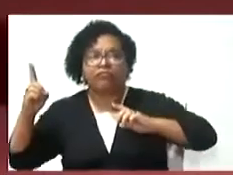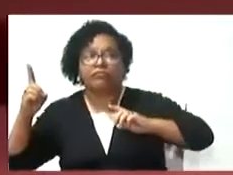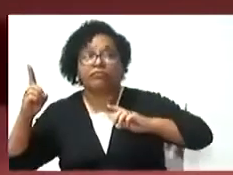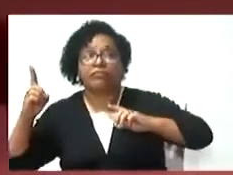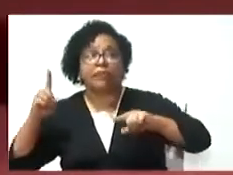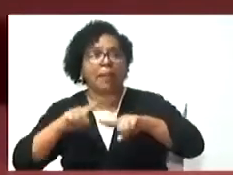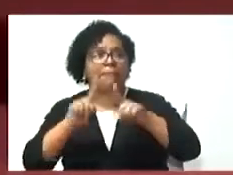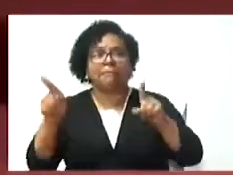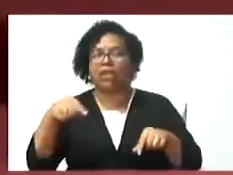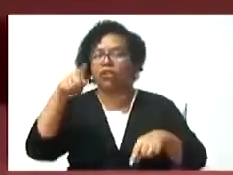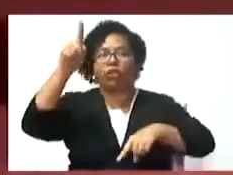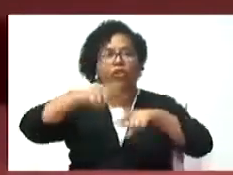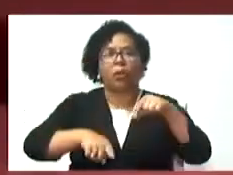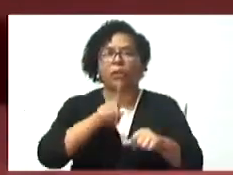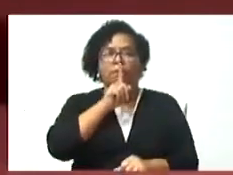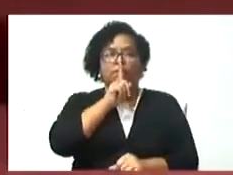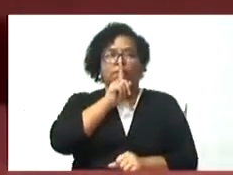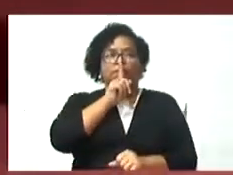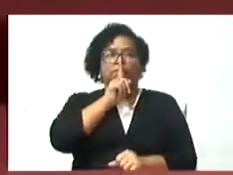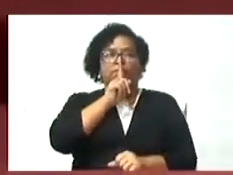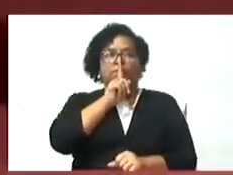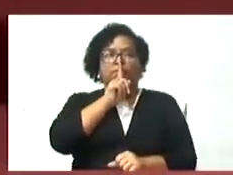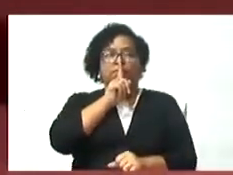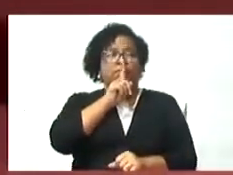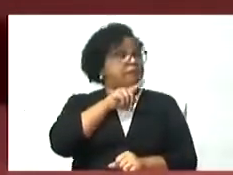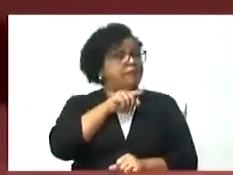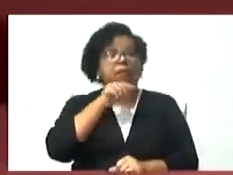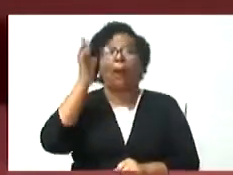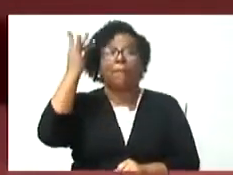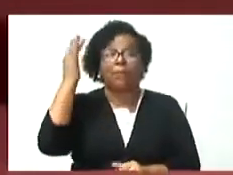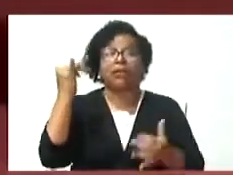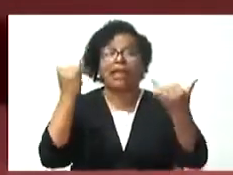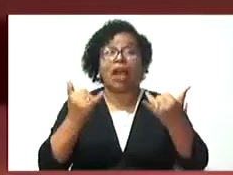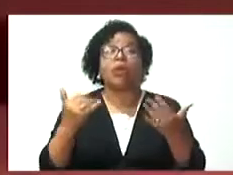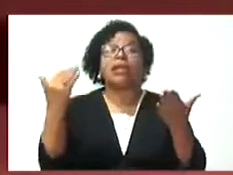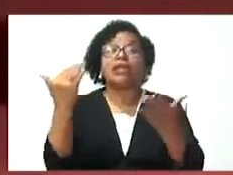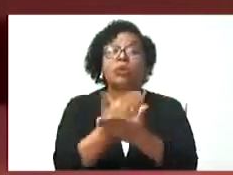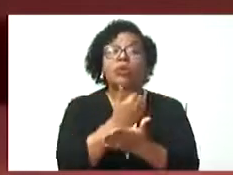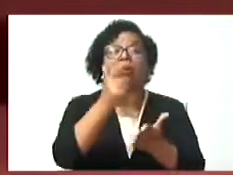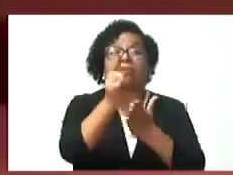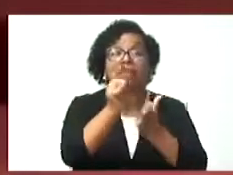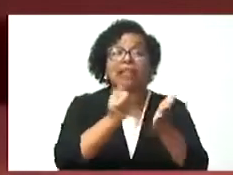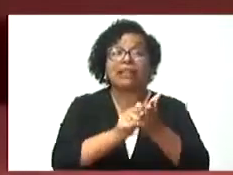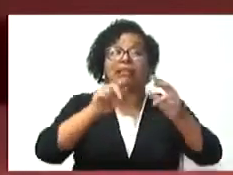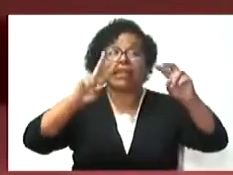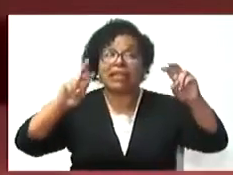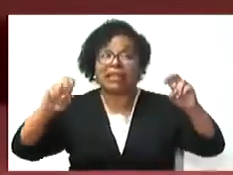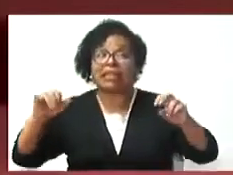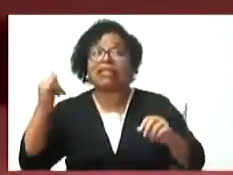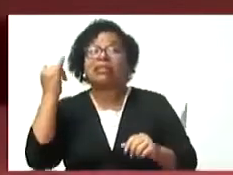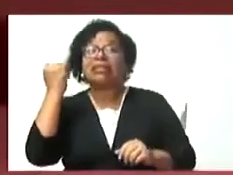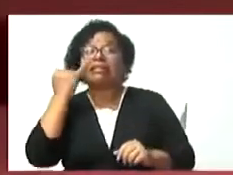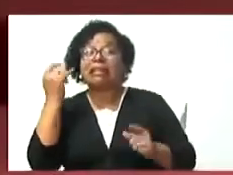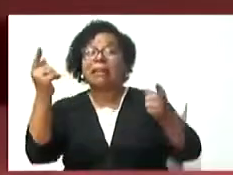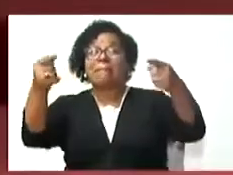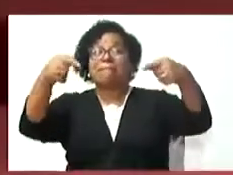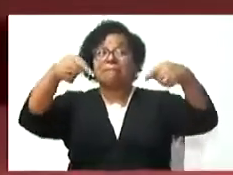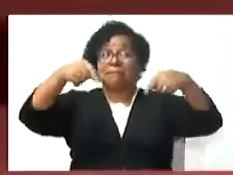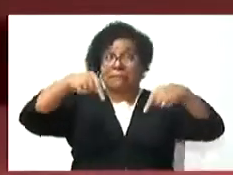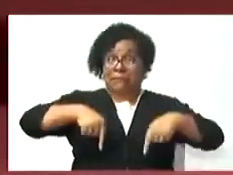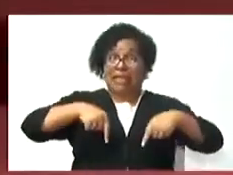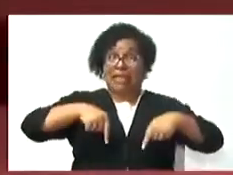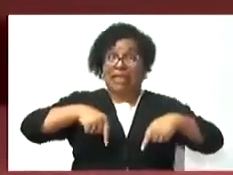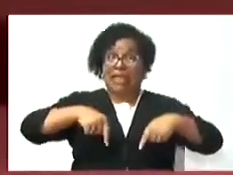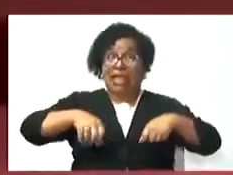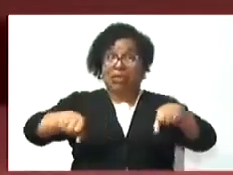pero no las puedo volver a dejar pasar porque viene una nueva legislatura y si vinieron en tenis y enseñando la